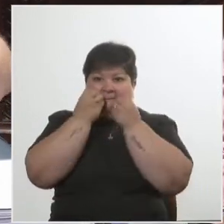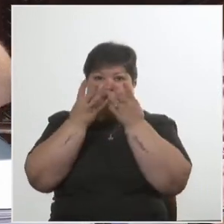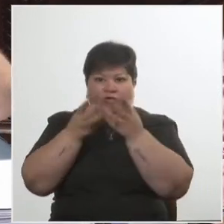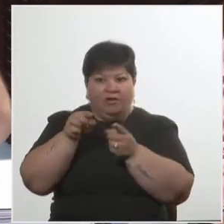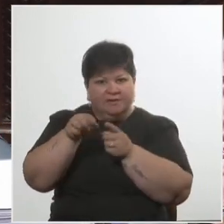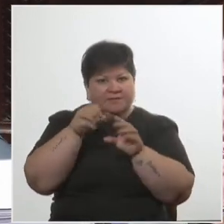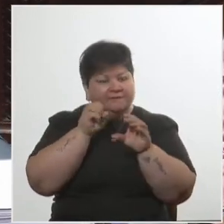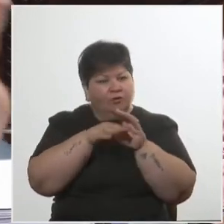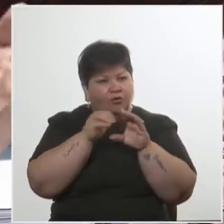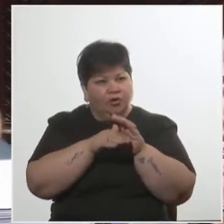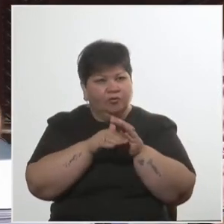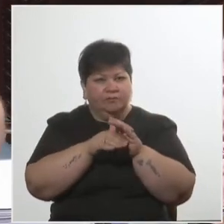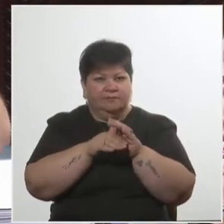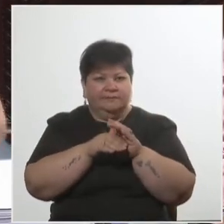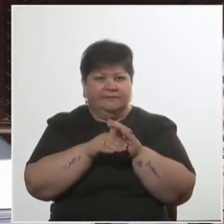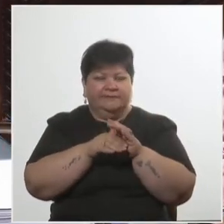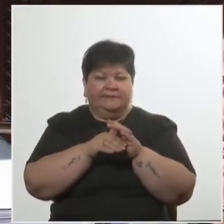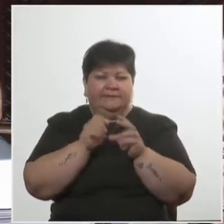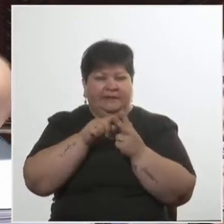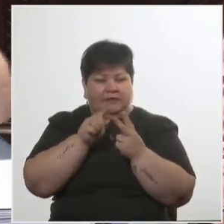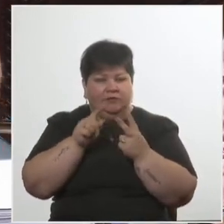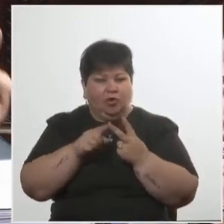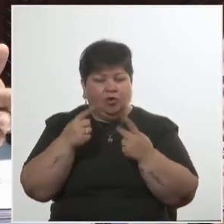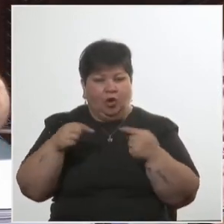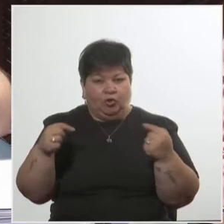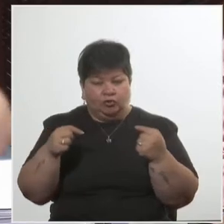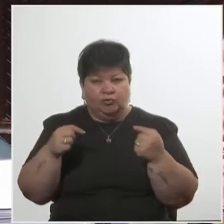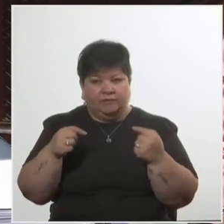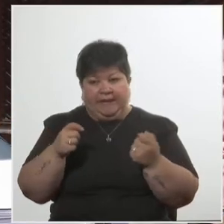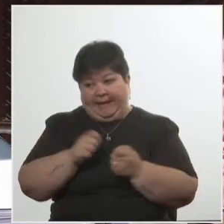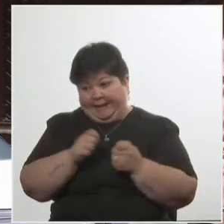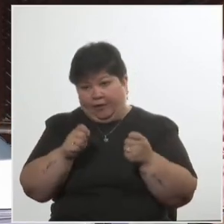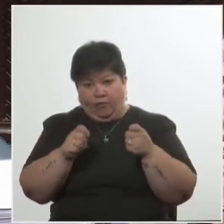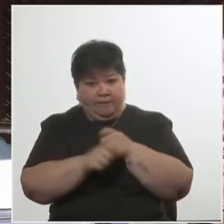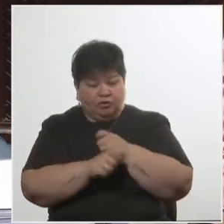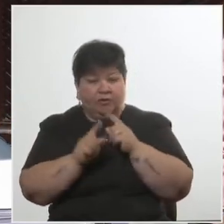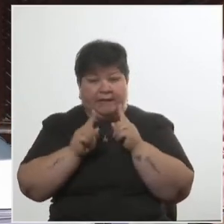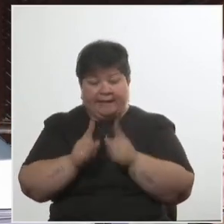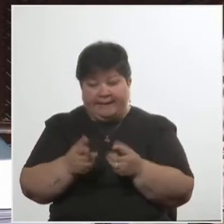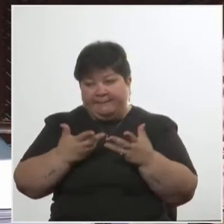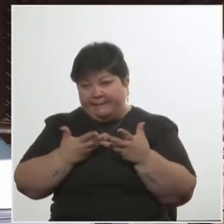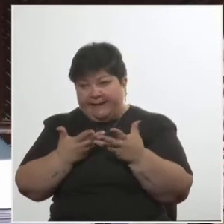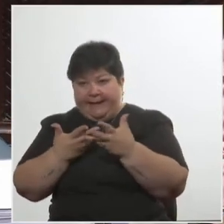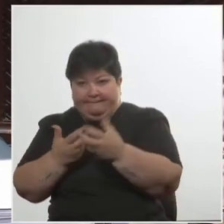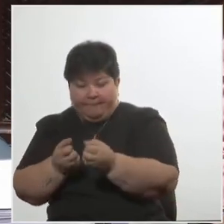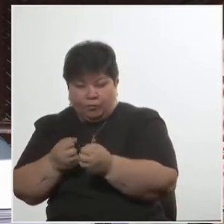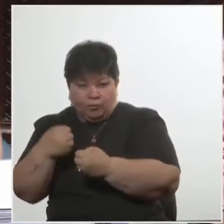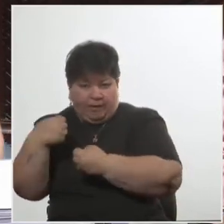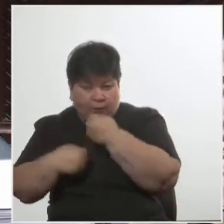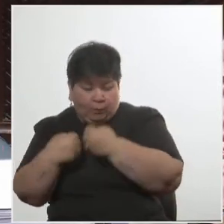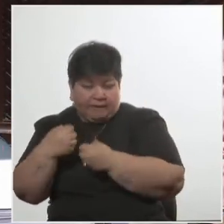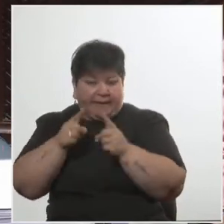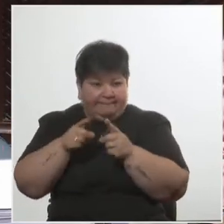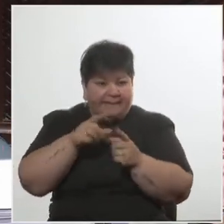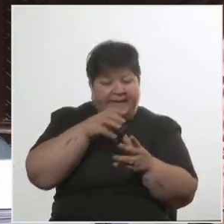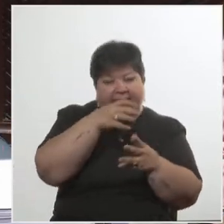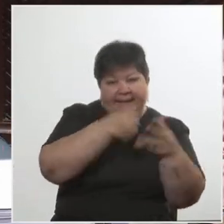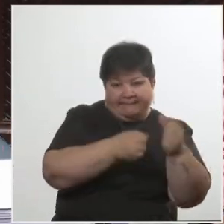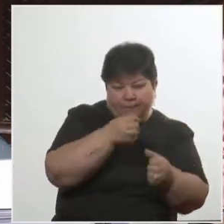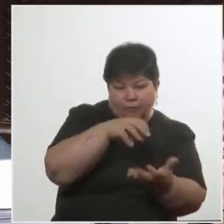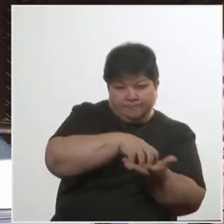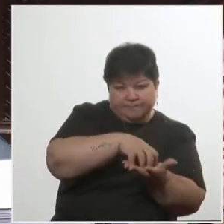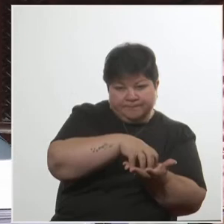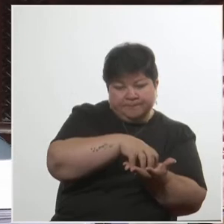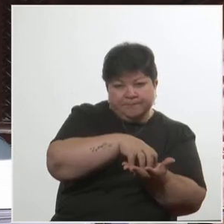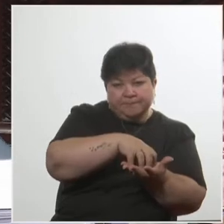fondo que tiene dos componentes el anti cíclico y el de la reconversión y acá estamos tratando de generar un fondo para la industria en ese contexto